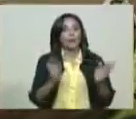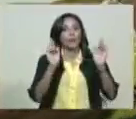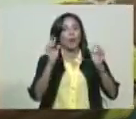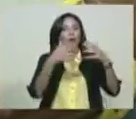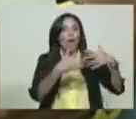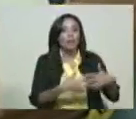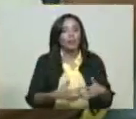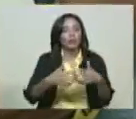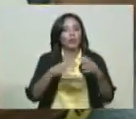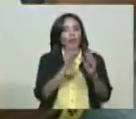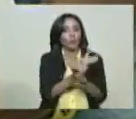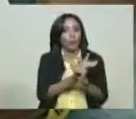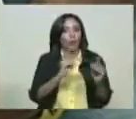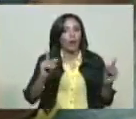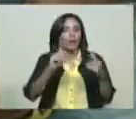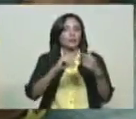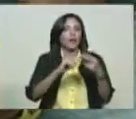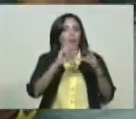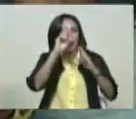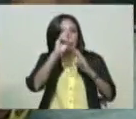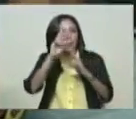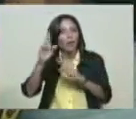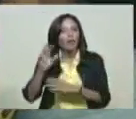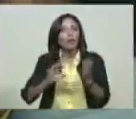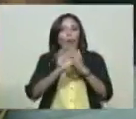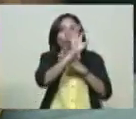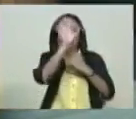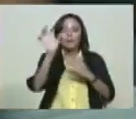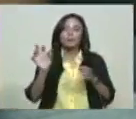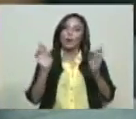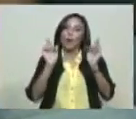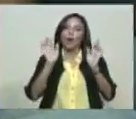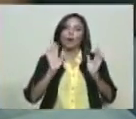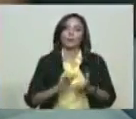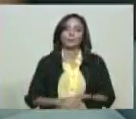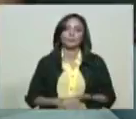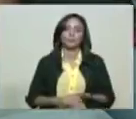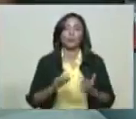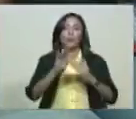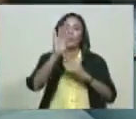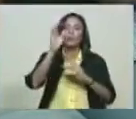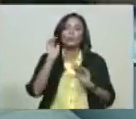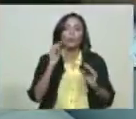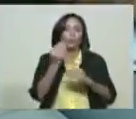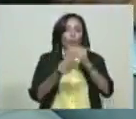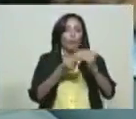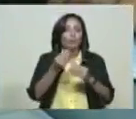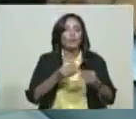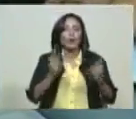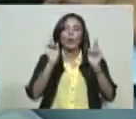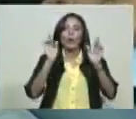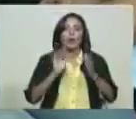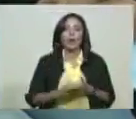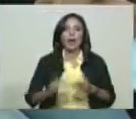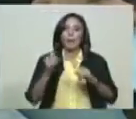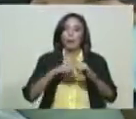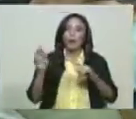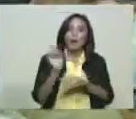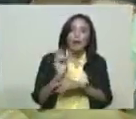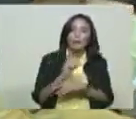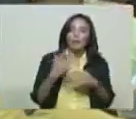respetuosa del mundo eso va a ocurrir pero no va a ocurrir por